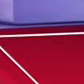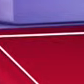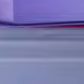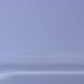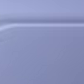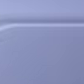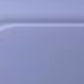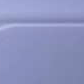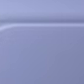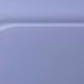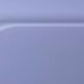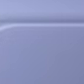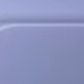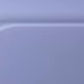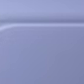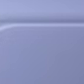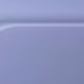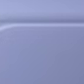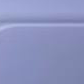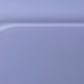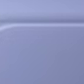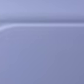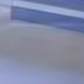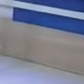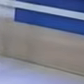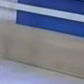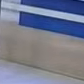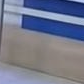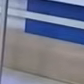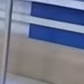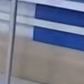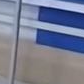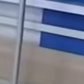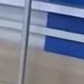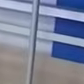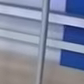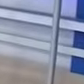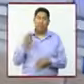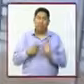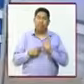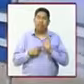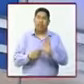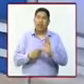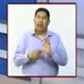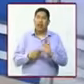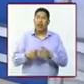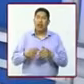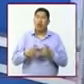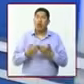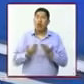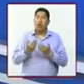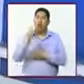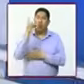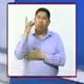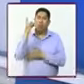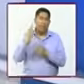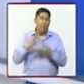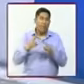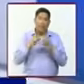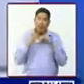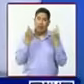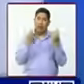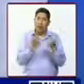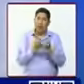En instantes, al día. En instantes haremos seguimiento a las inundaciones en el país, diferentes